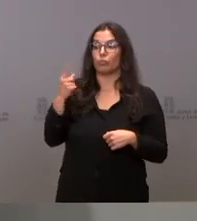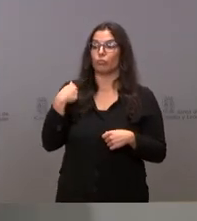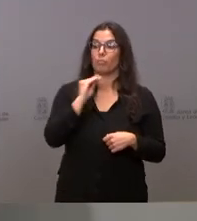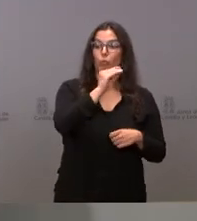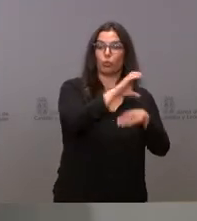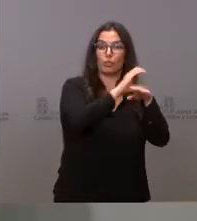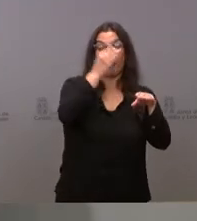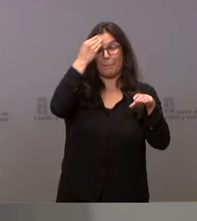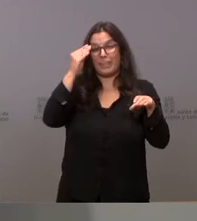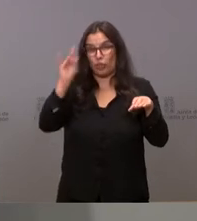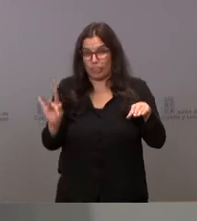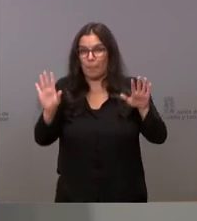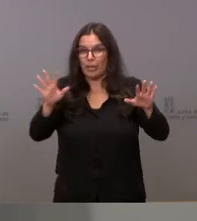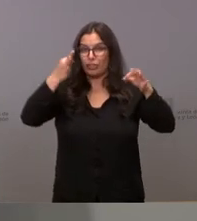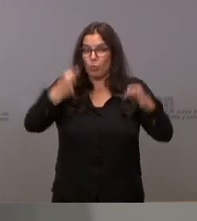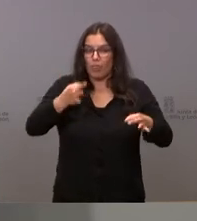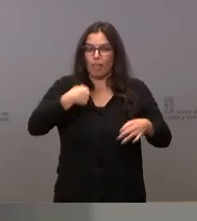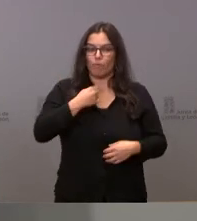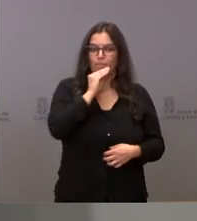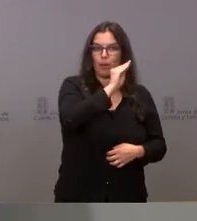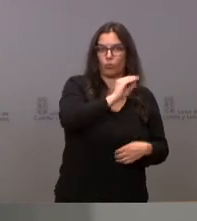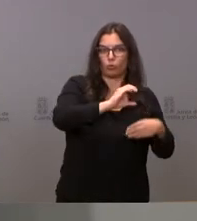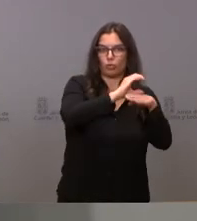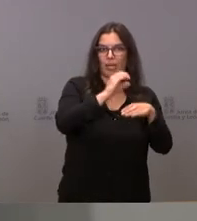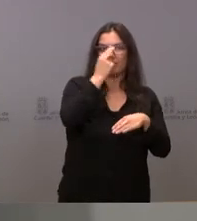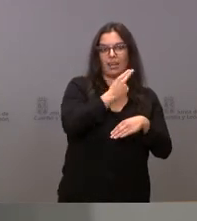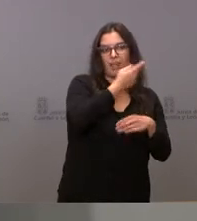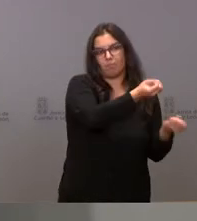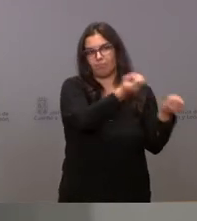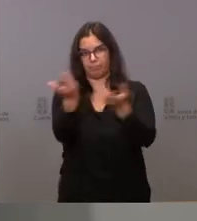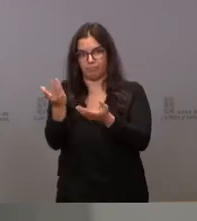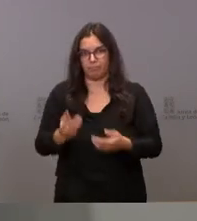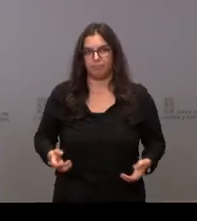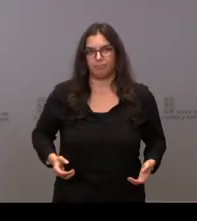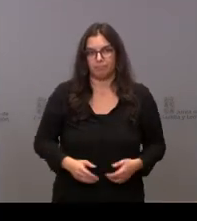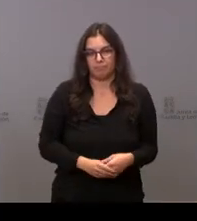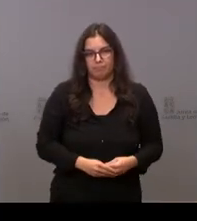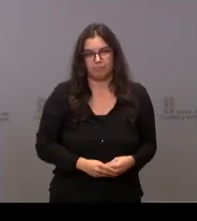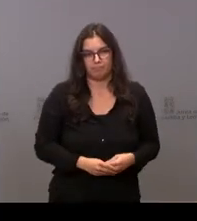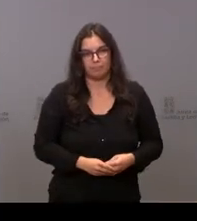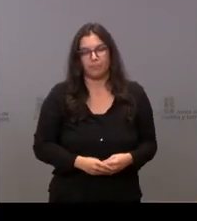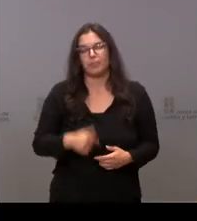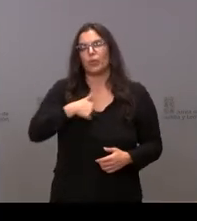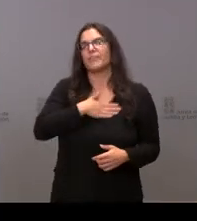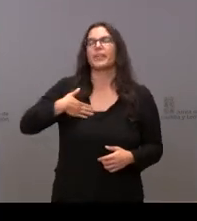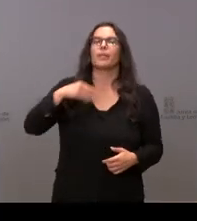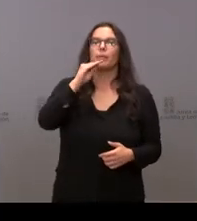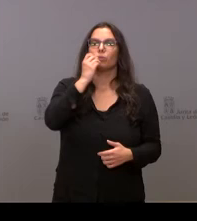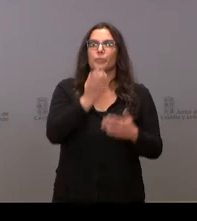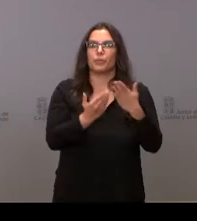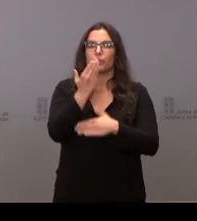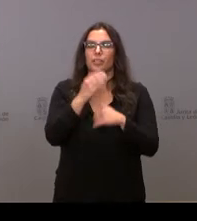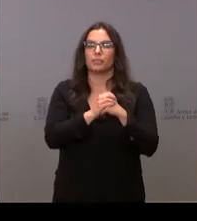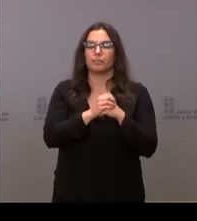Creo que sí, pero se la damos a través de la Consejería de Sanidad. Sí, yo quería preguntarle, buenos días, si,